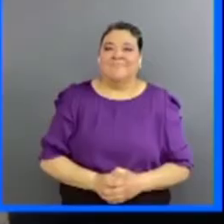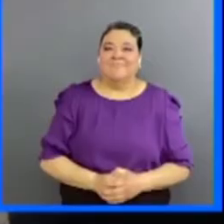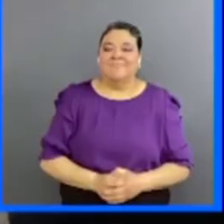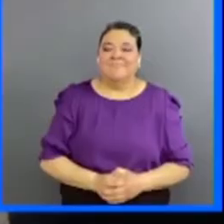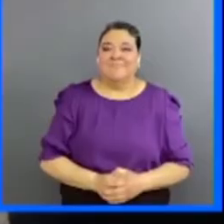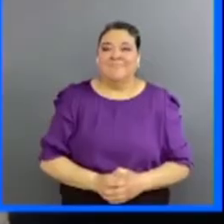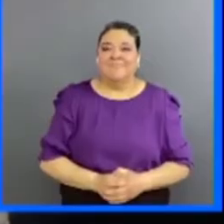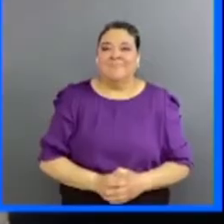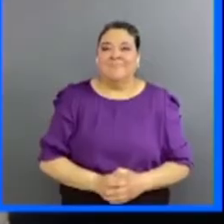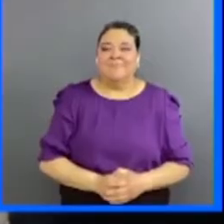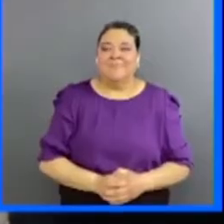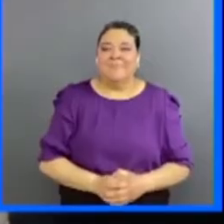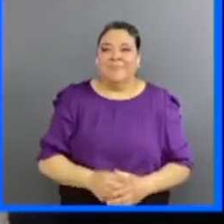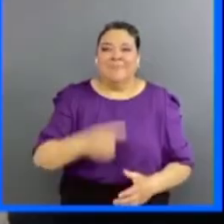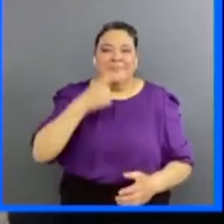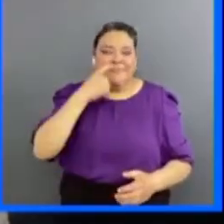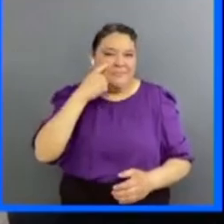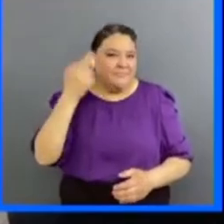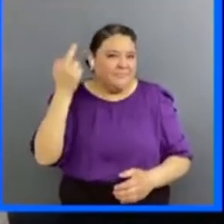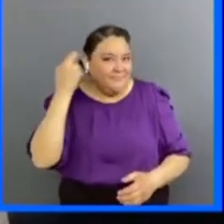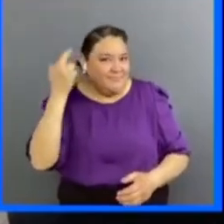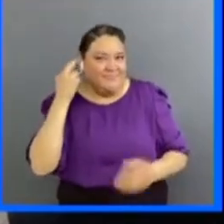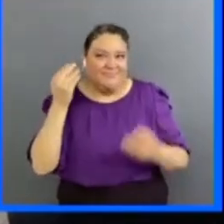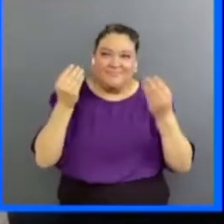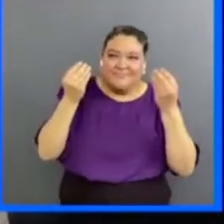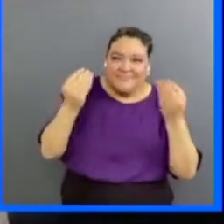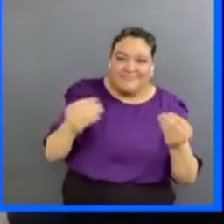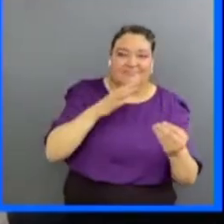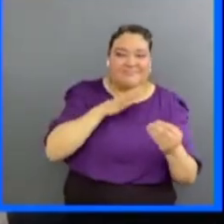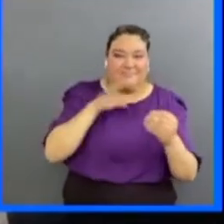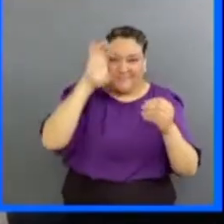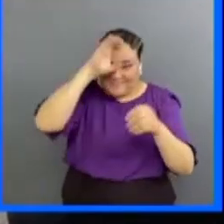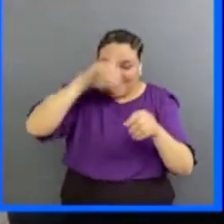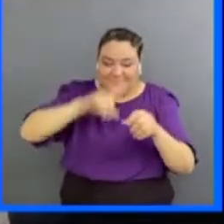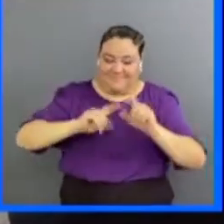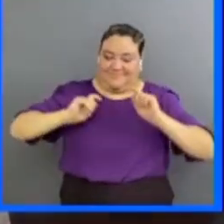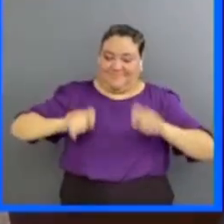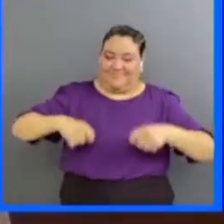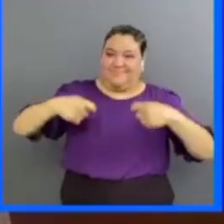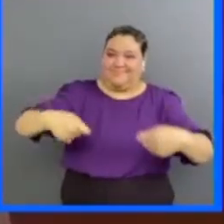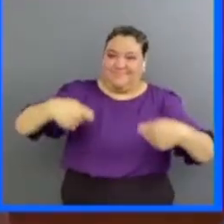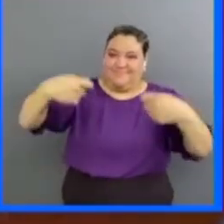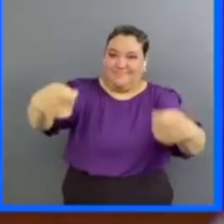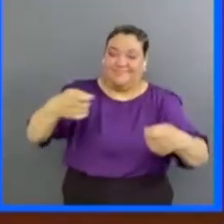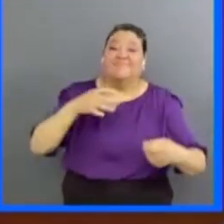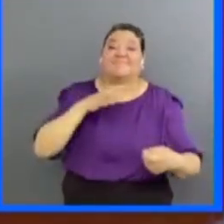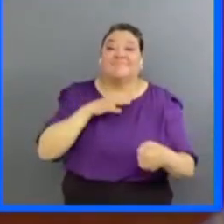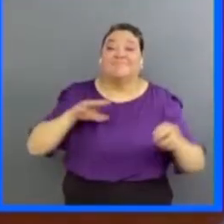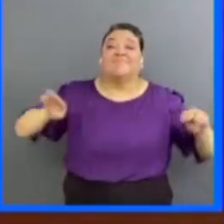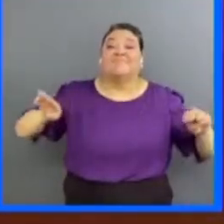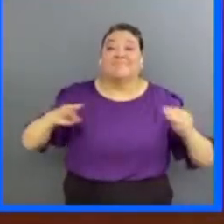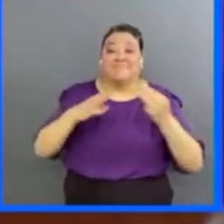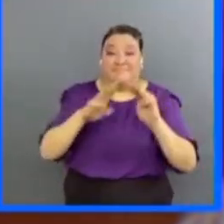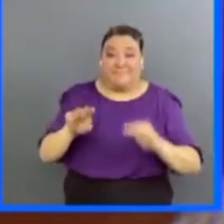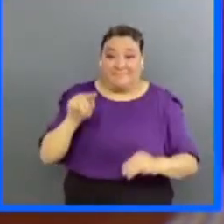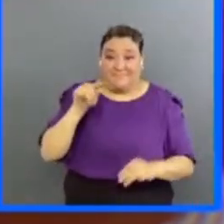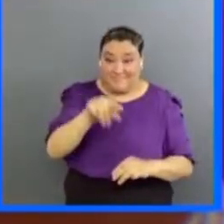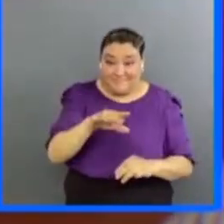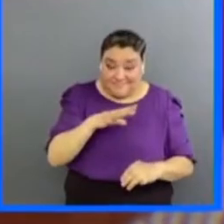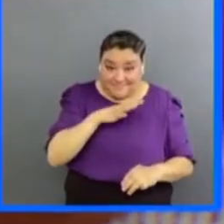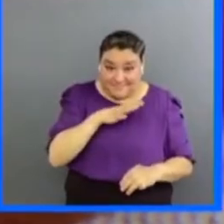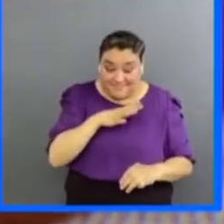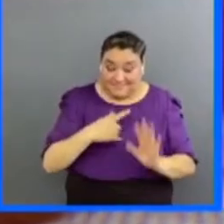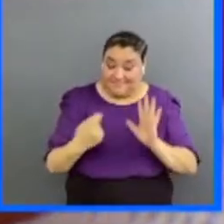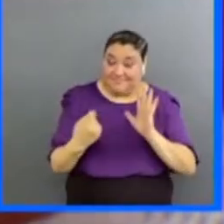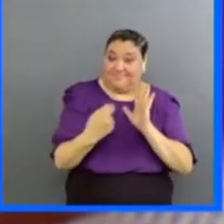Hay sonidos, hay muchas cosas en el patrimonio cultural y específicamente de la música que tiene una identidad, es un